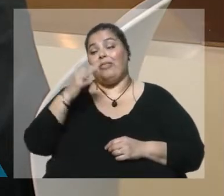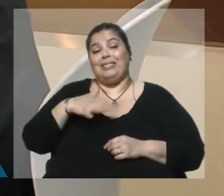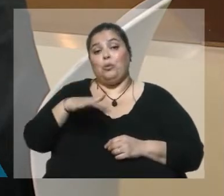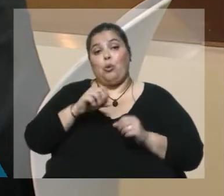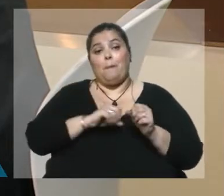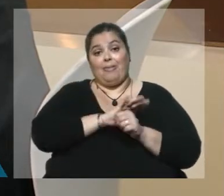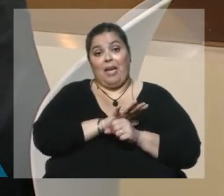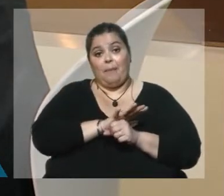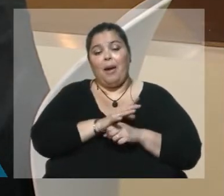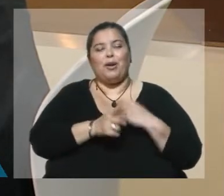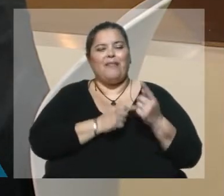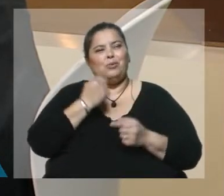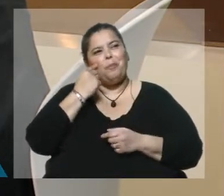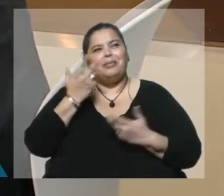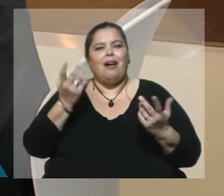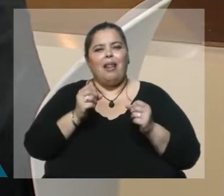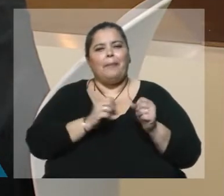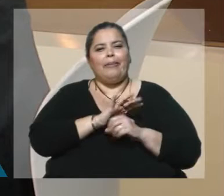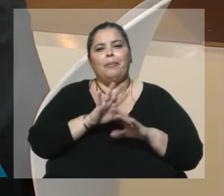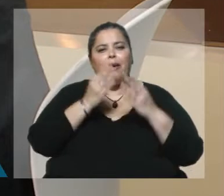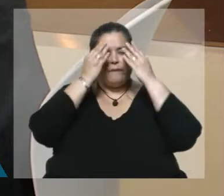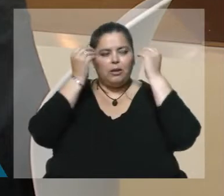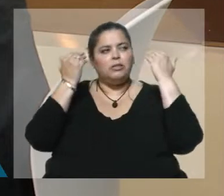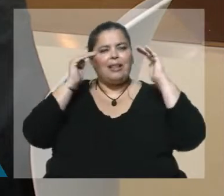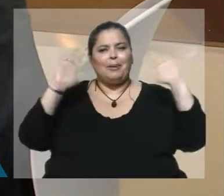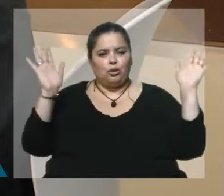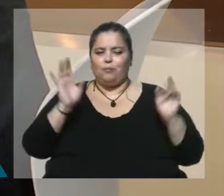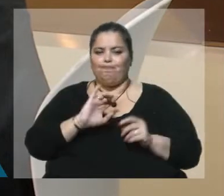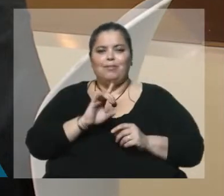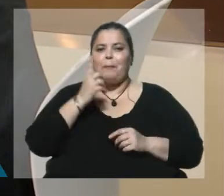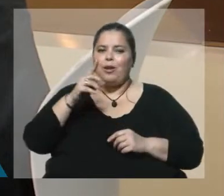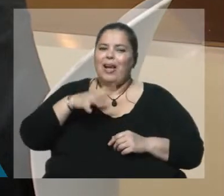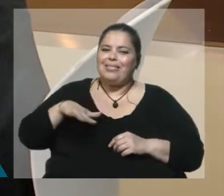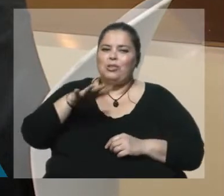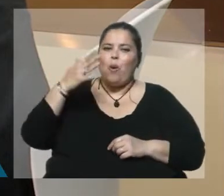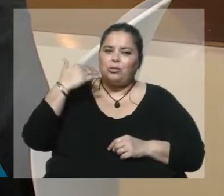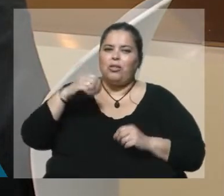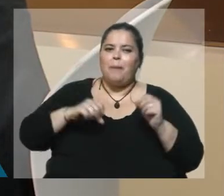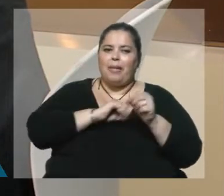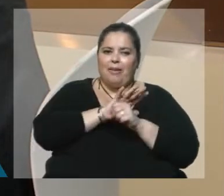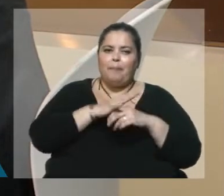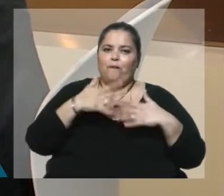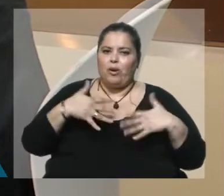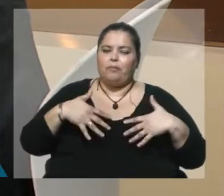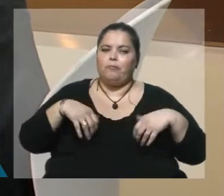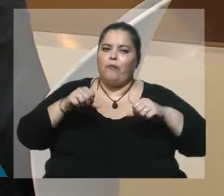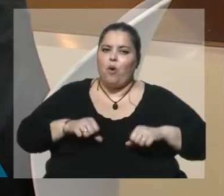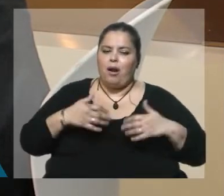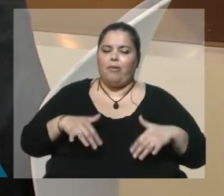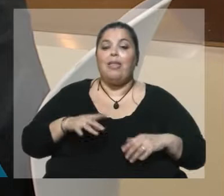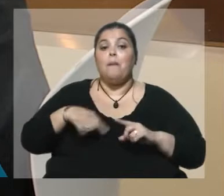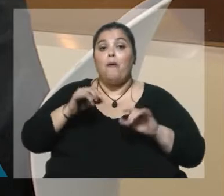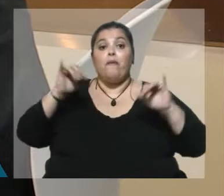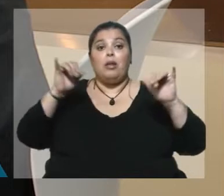Parece que la pandemia nos olvidamos rápido la pandemia pero digo un escenario muy duro de pandemia salimos de la pandemia